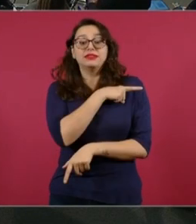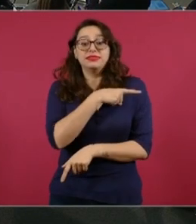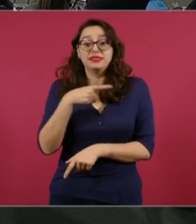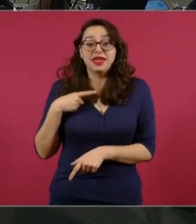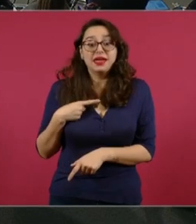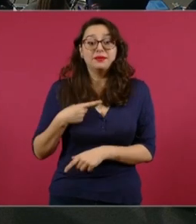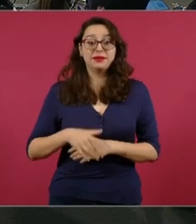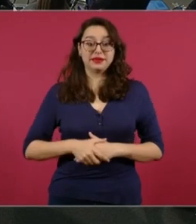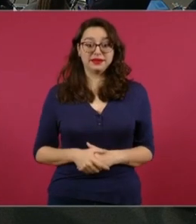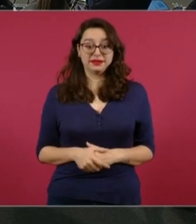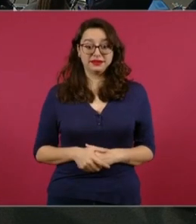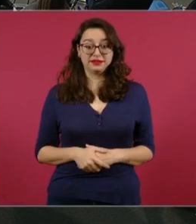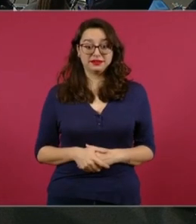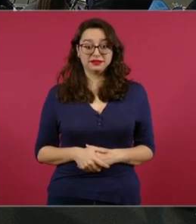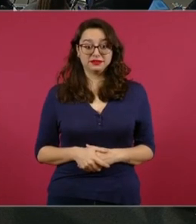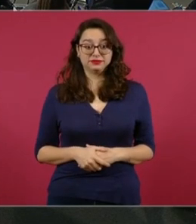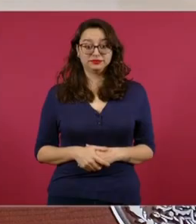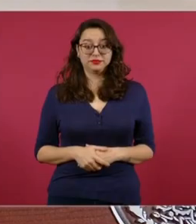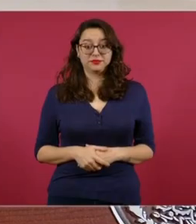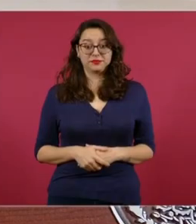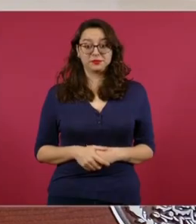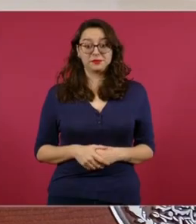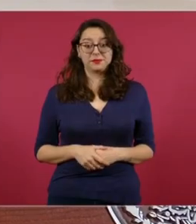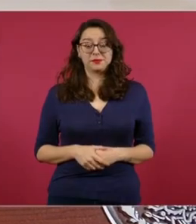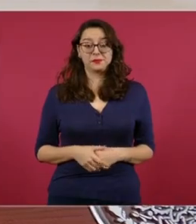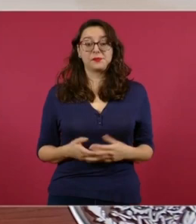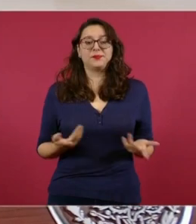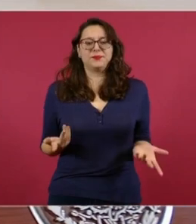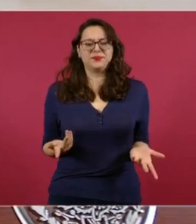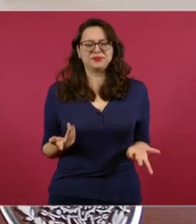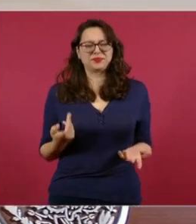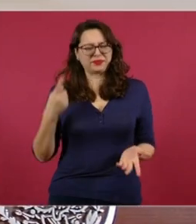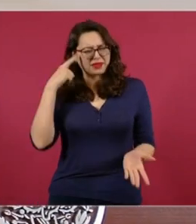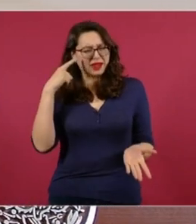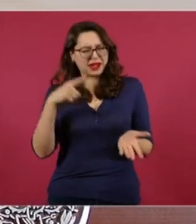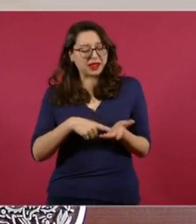Pero bueno, a ver, ¿ustedes creen que si regresan